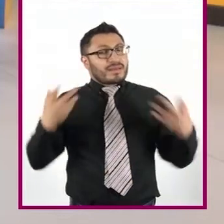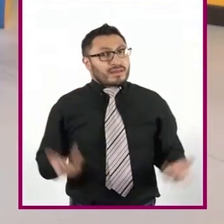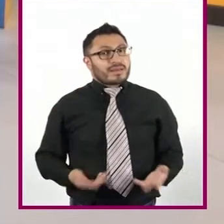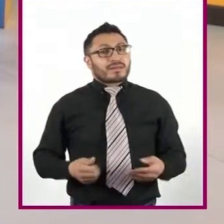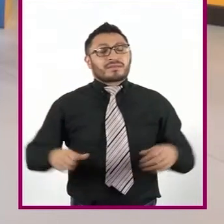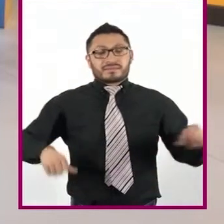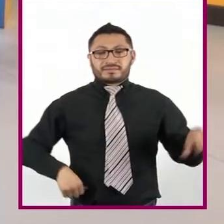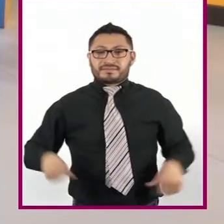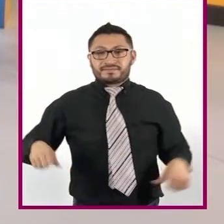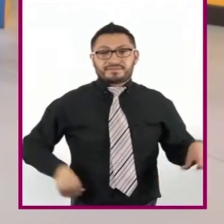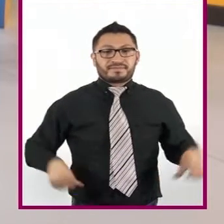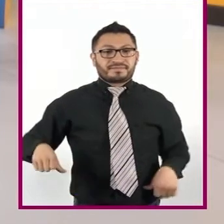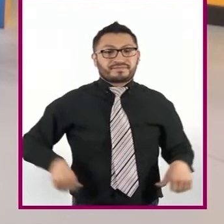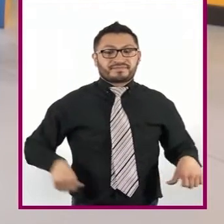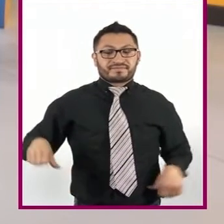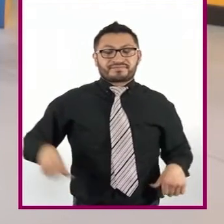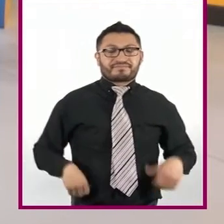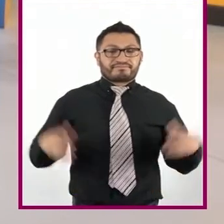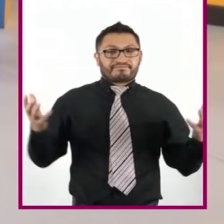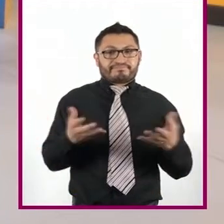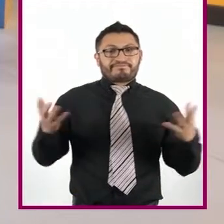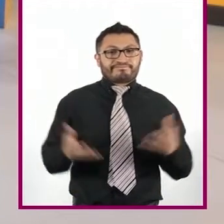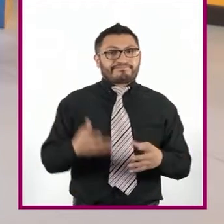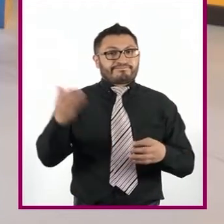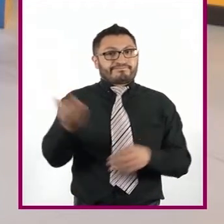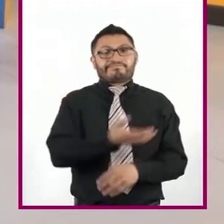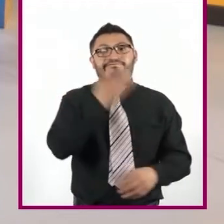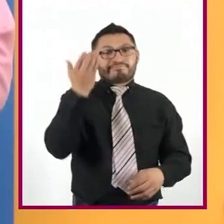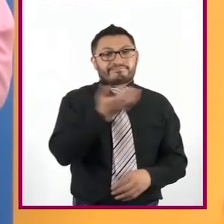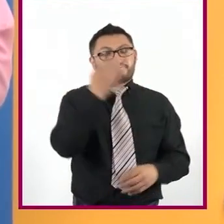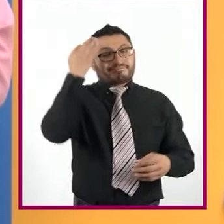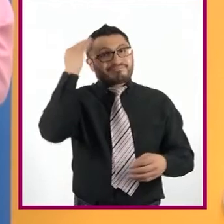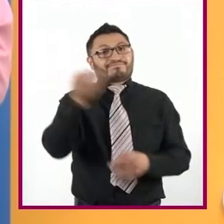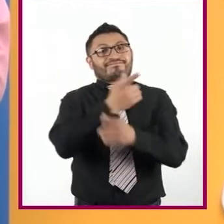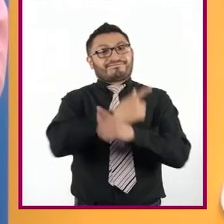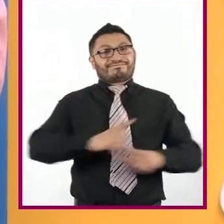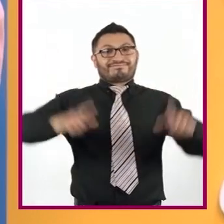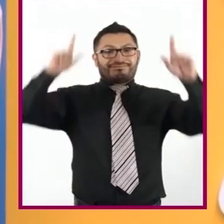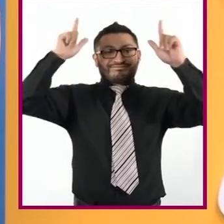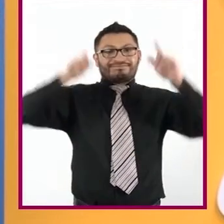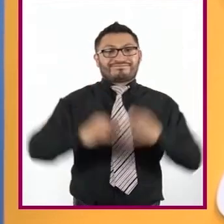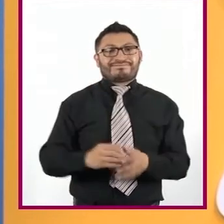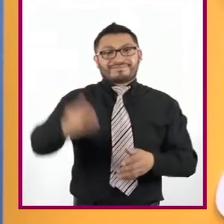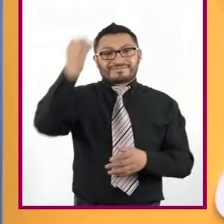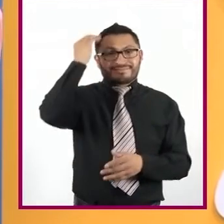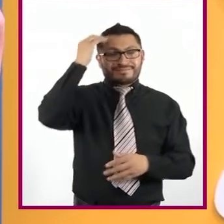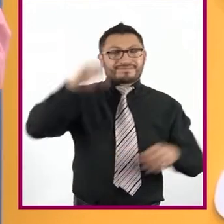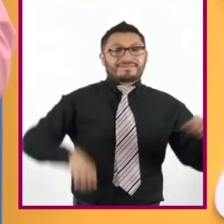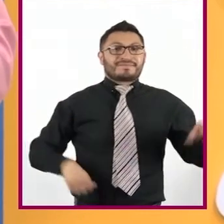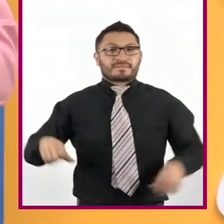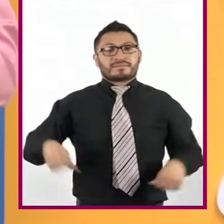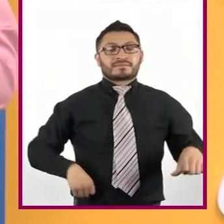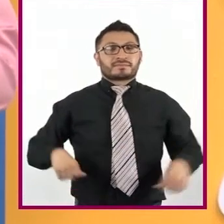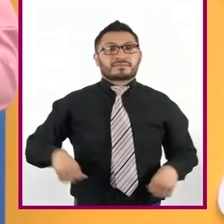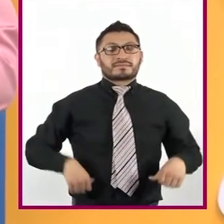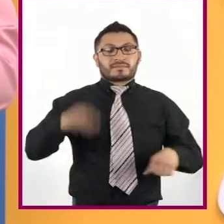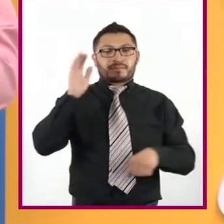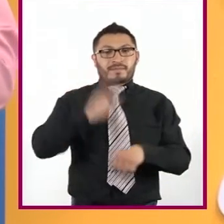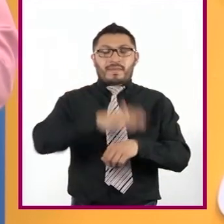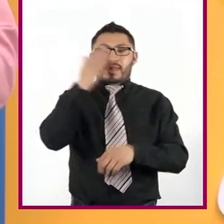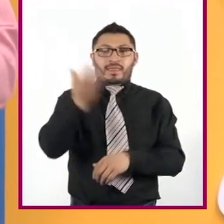las actividades que realizas con mayor frecuencia en tu tiempo libre. Para conocer las actividades con mayor